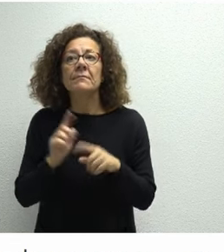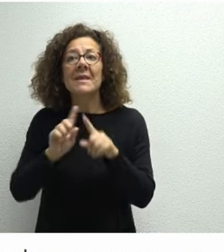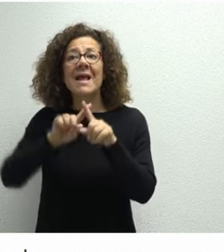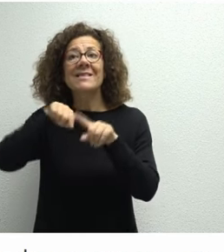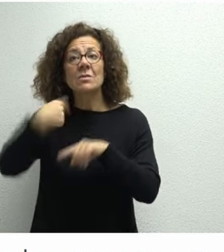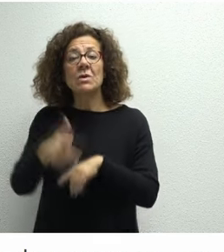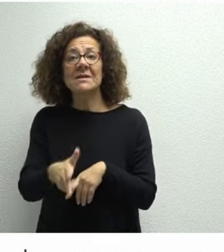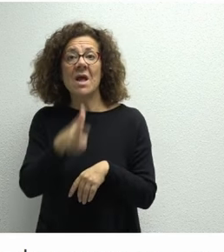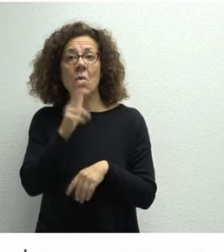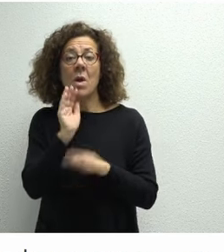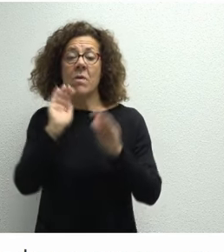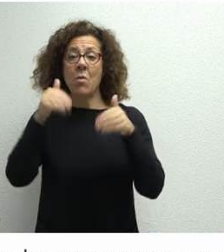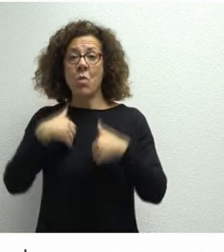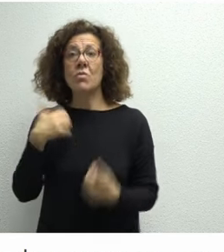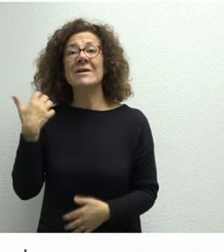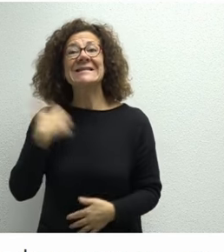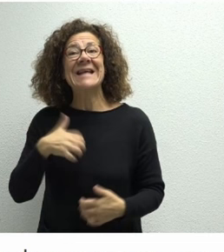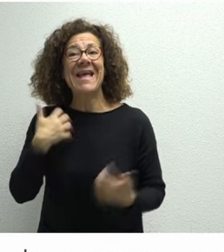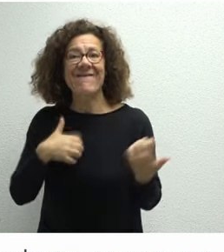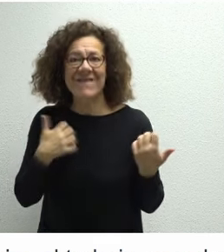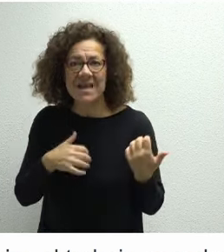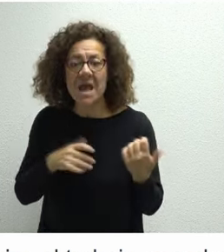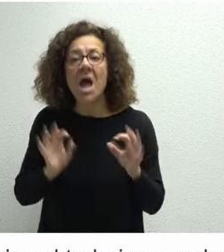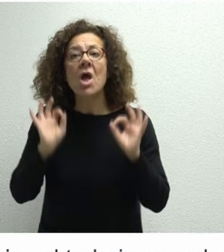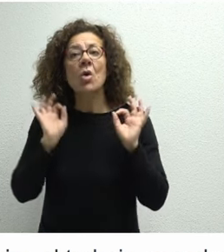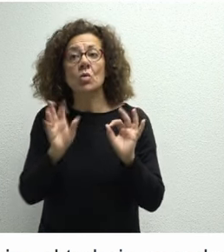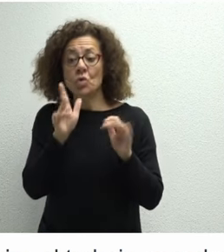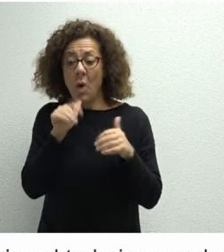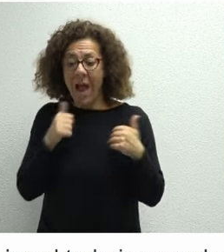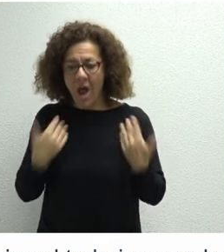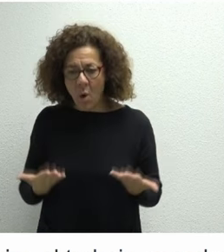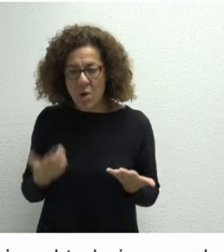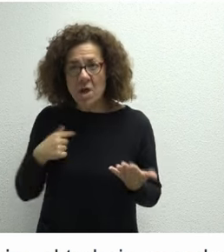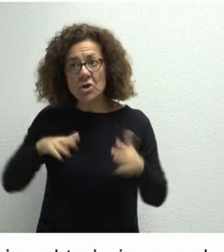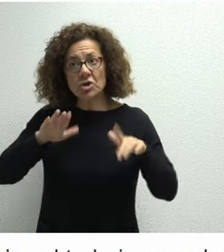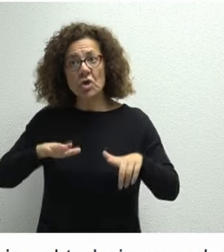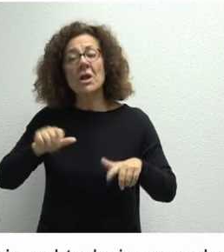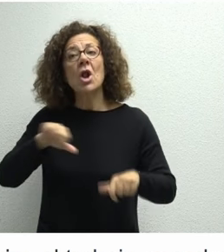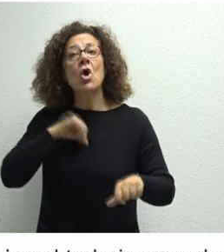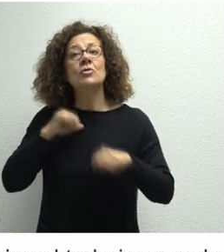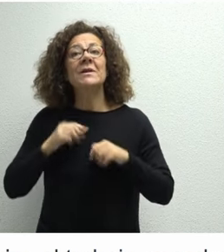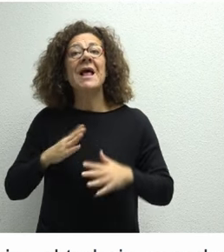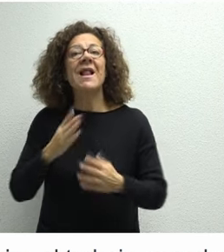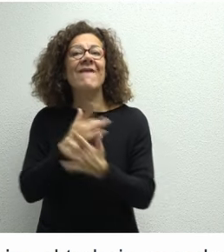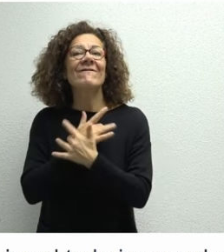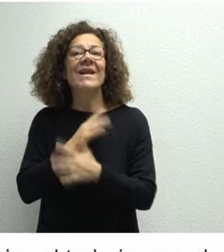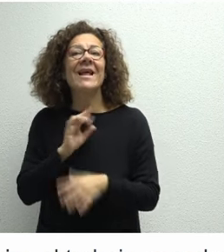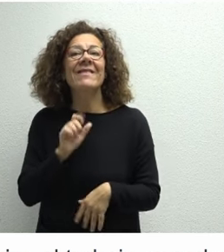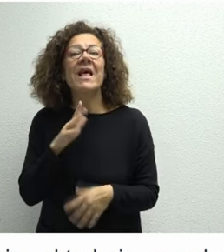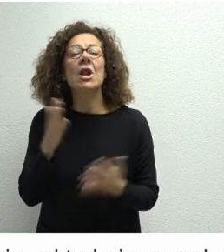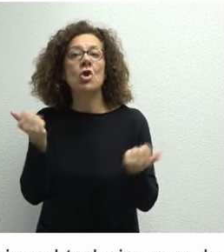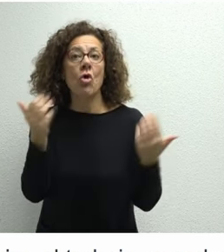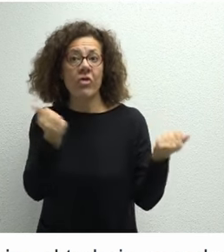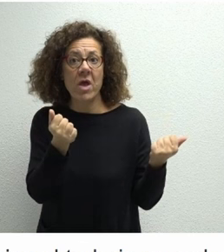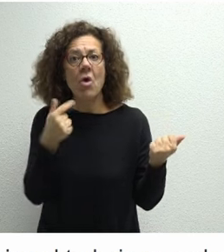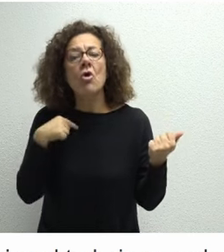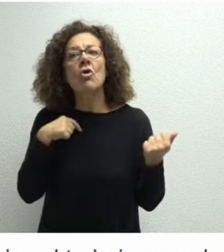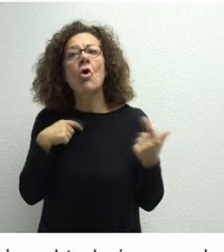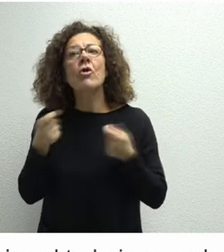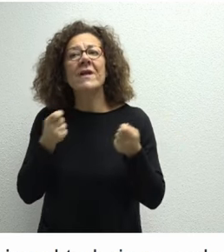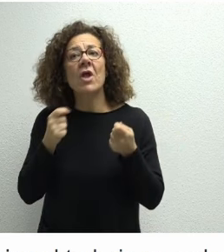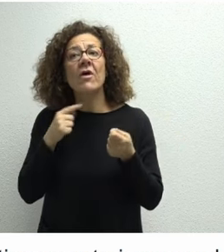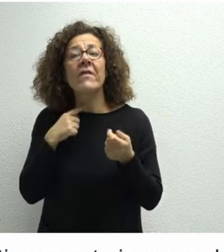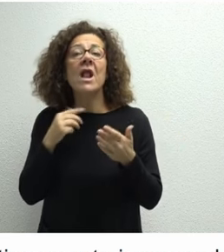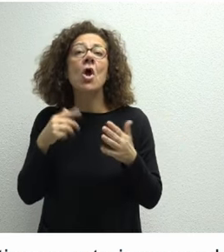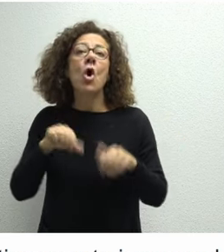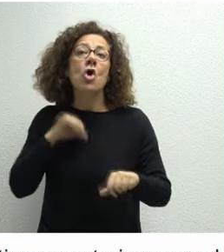vuelva vuelvo a Sevilla y eh ahora mismo Pues estoy en el hospital Virgen del rocío como coordinadora del hospital de Díaz cosa que me